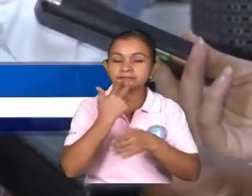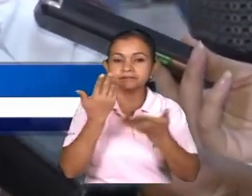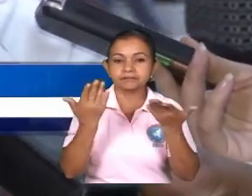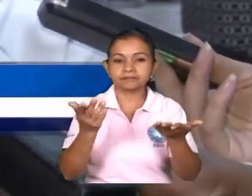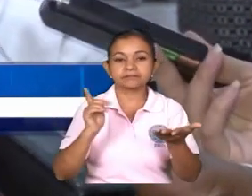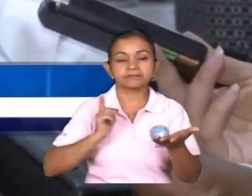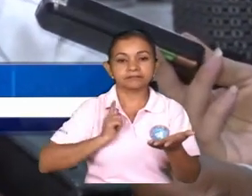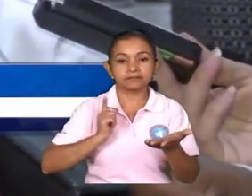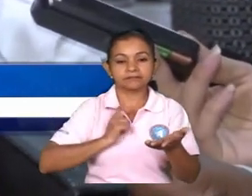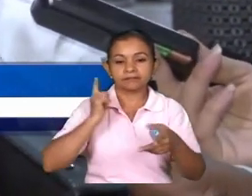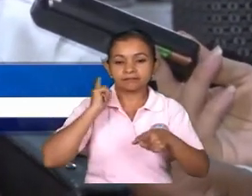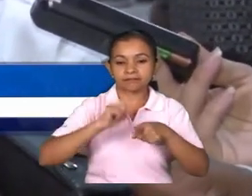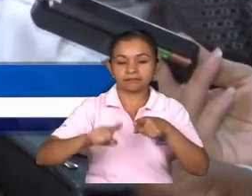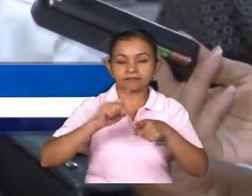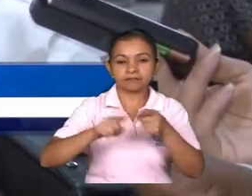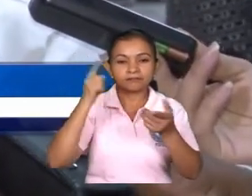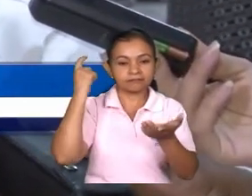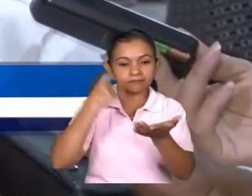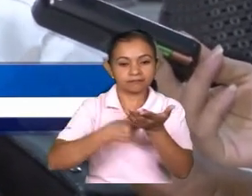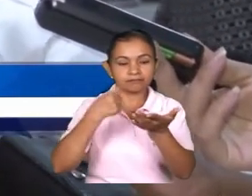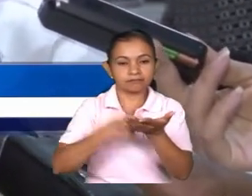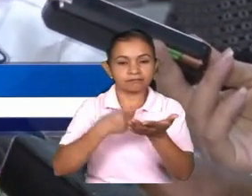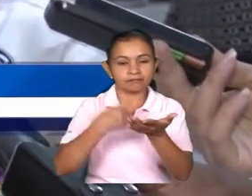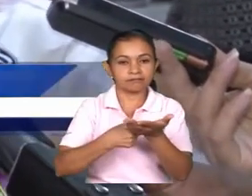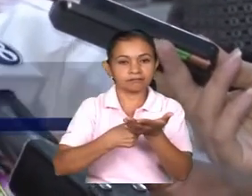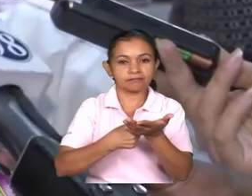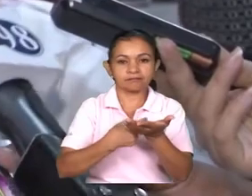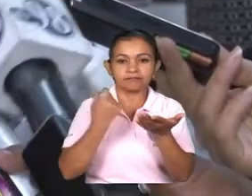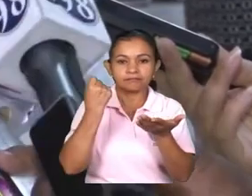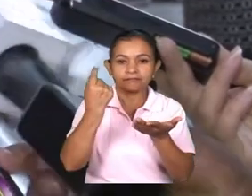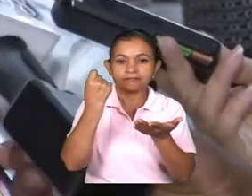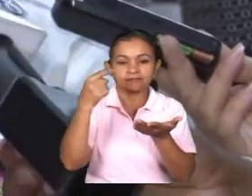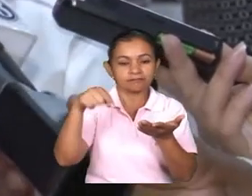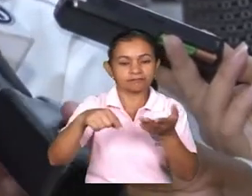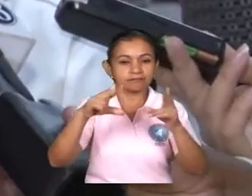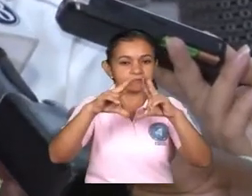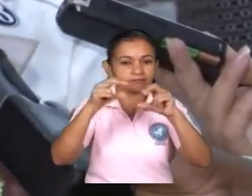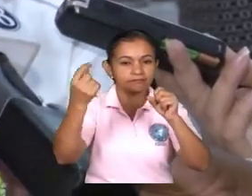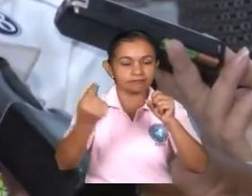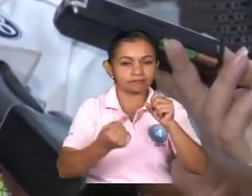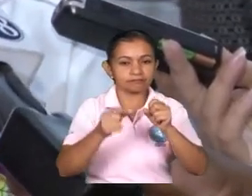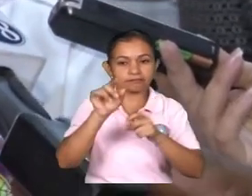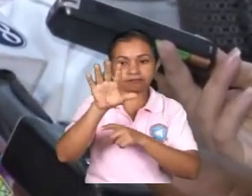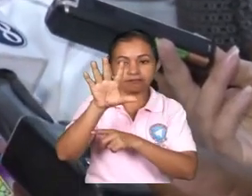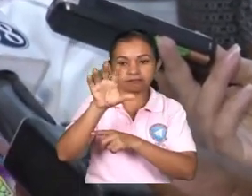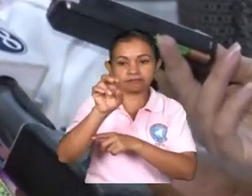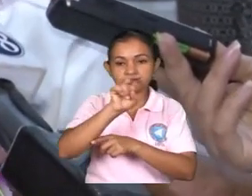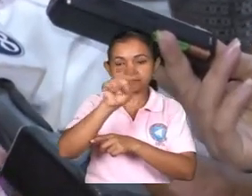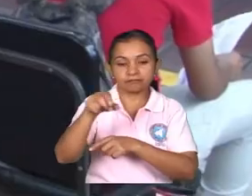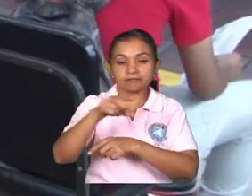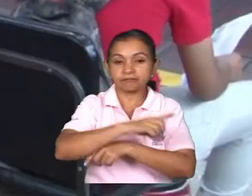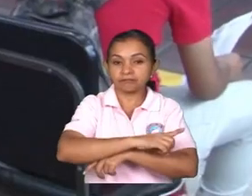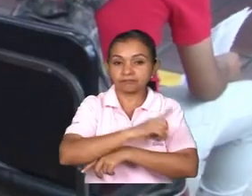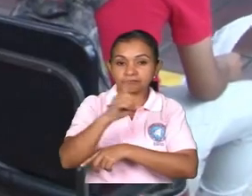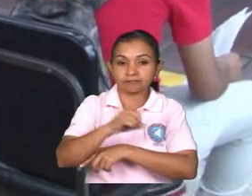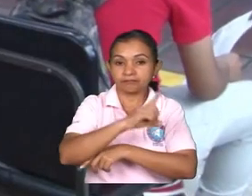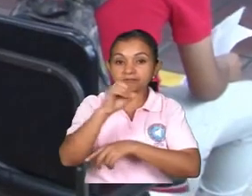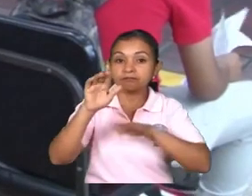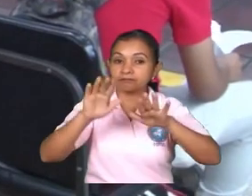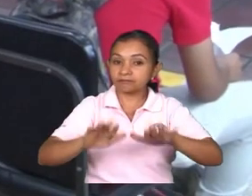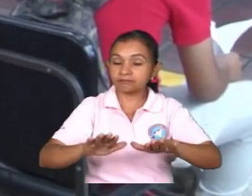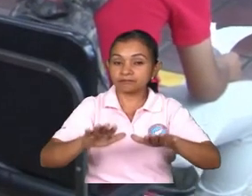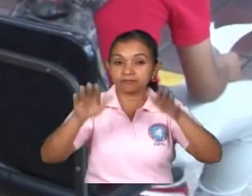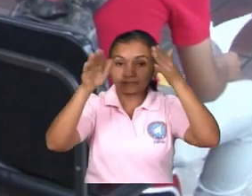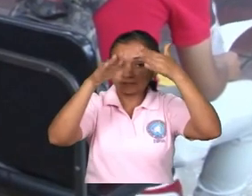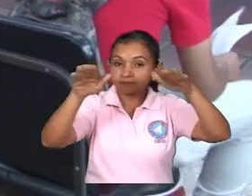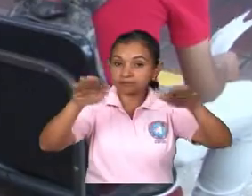tendría que pagar multa por permanencia irregular en el país. ¿Cuál es la multa? 50 córdobas por día. En esta temporada de